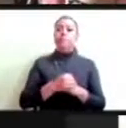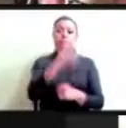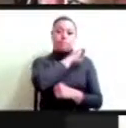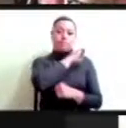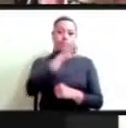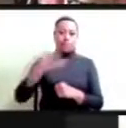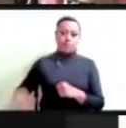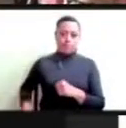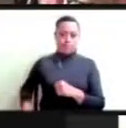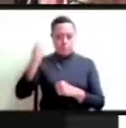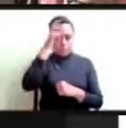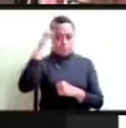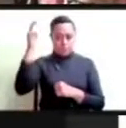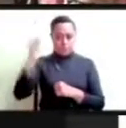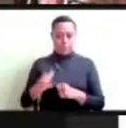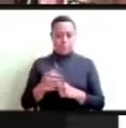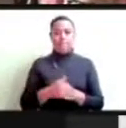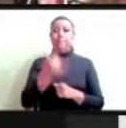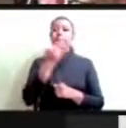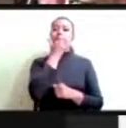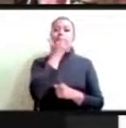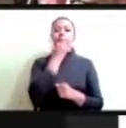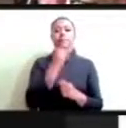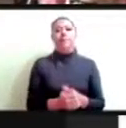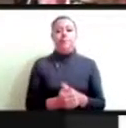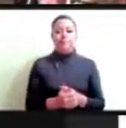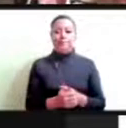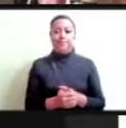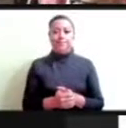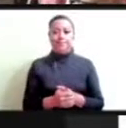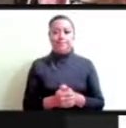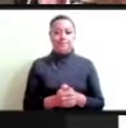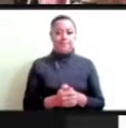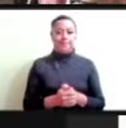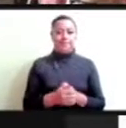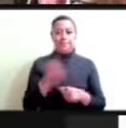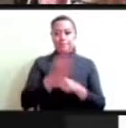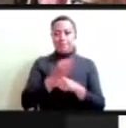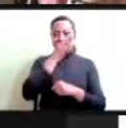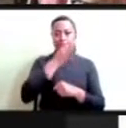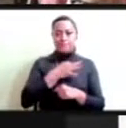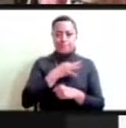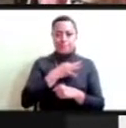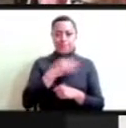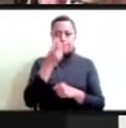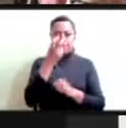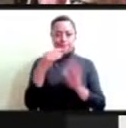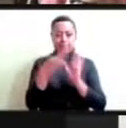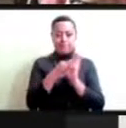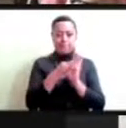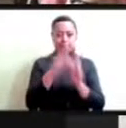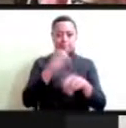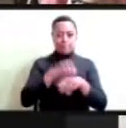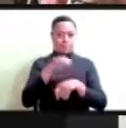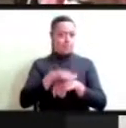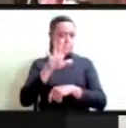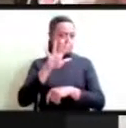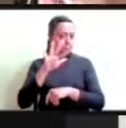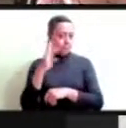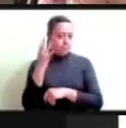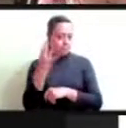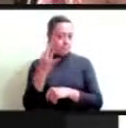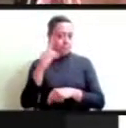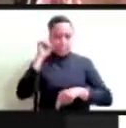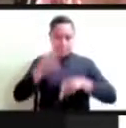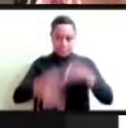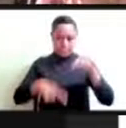Ah, perdón. Me están informando que este punto, el numeral 54, ha sido retirado del orden